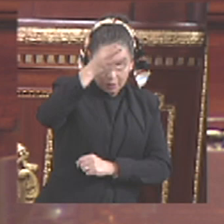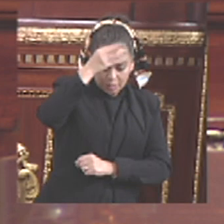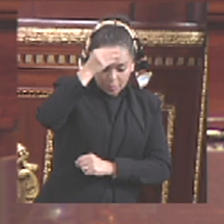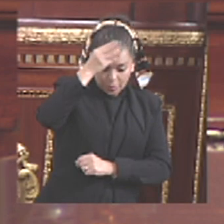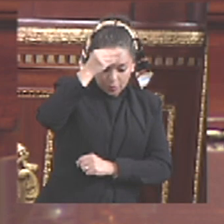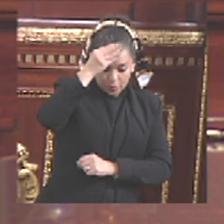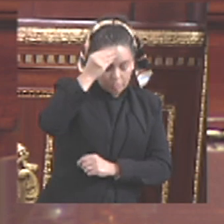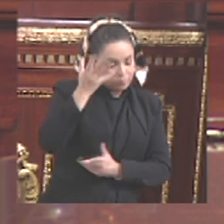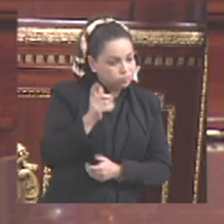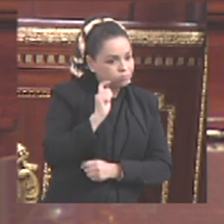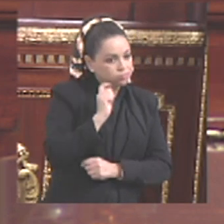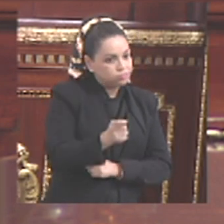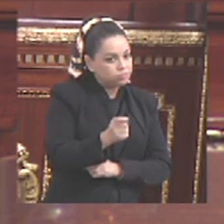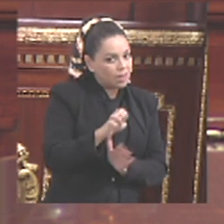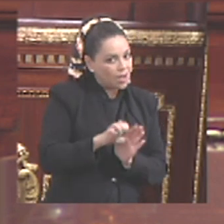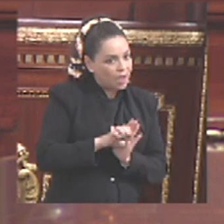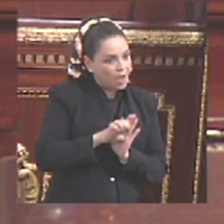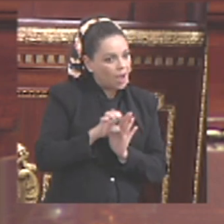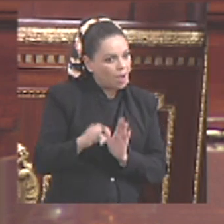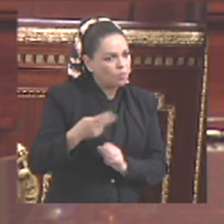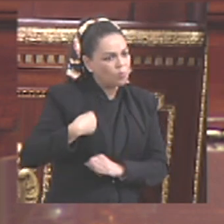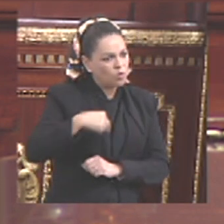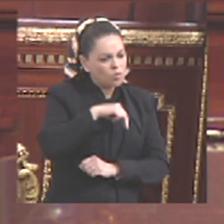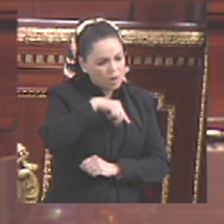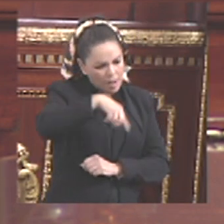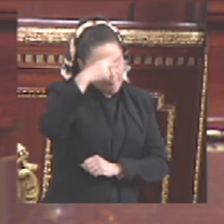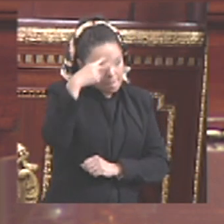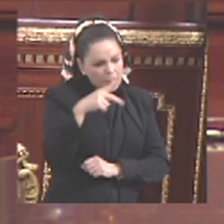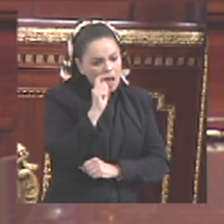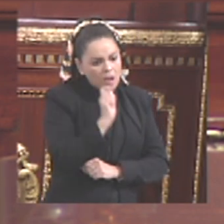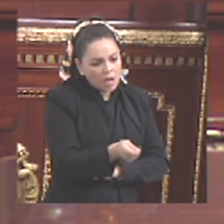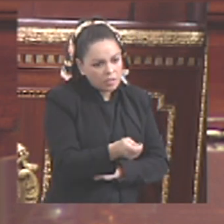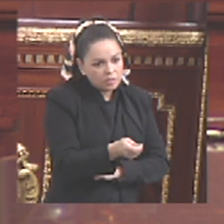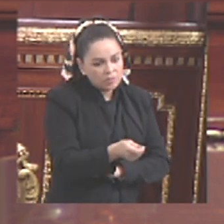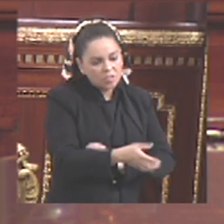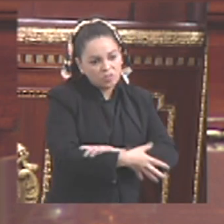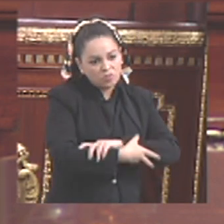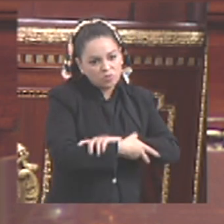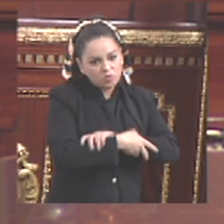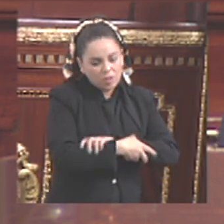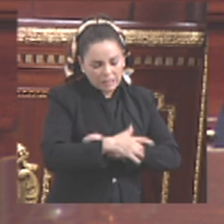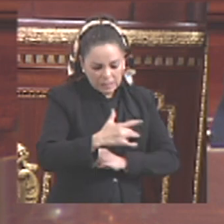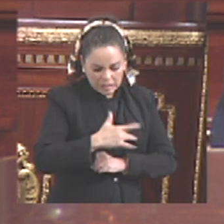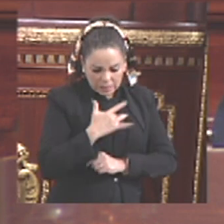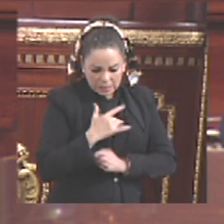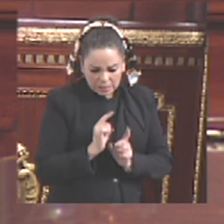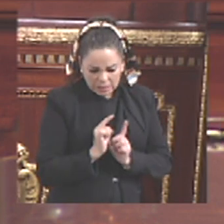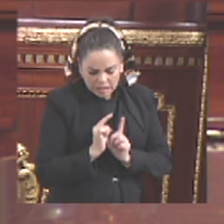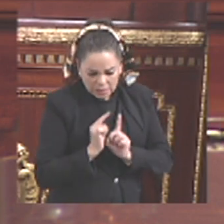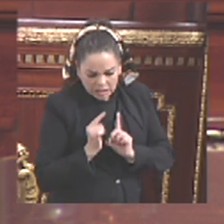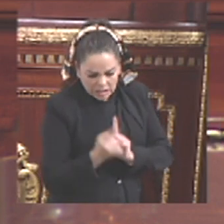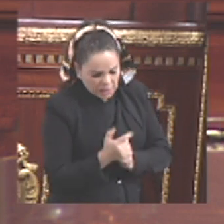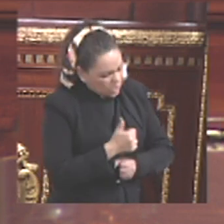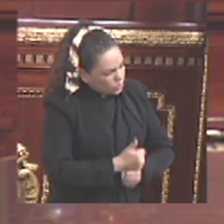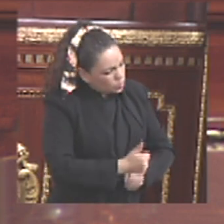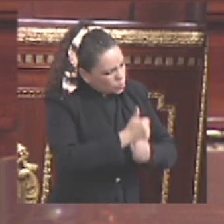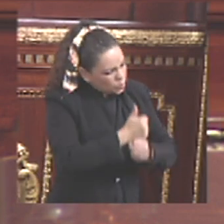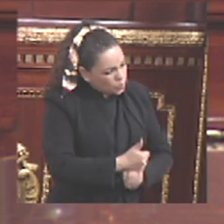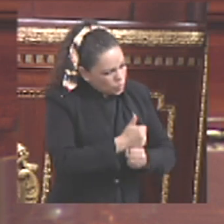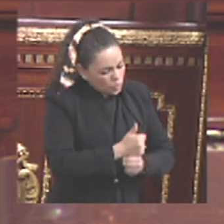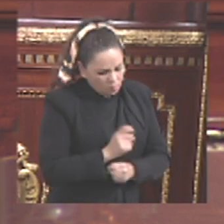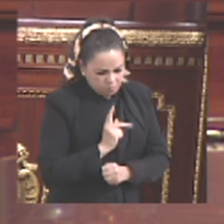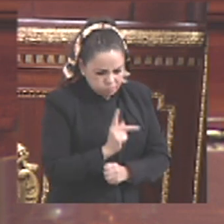somos, un pueblo solidario y empático ante la tragedia. Los que vivimos el sismo